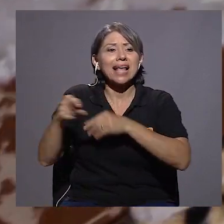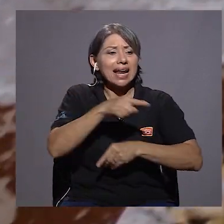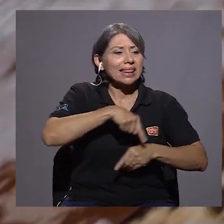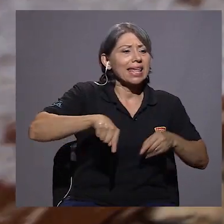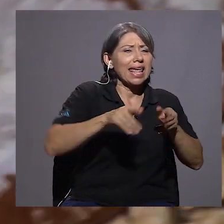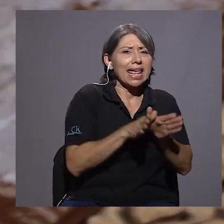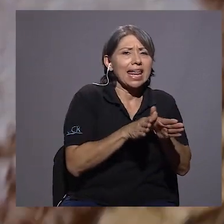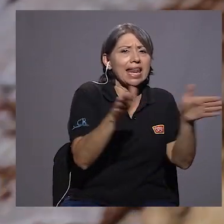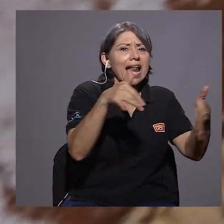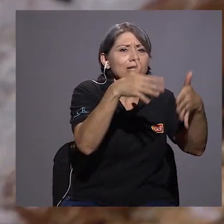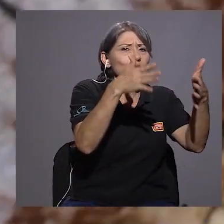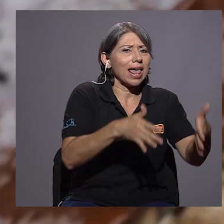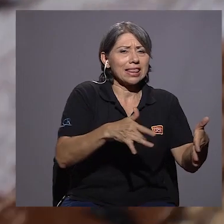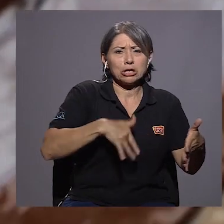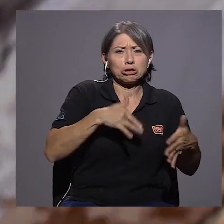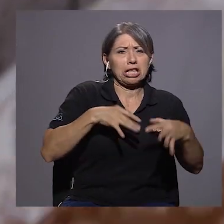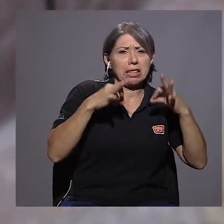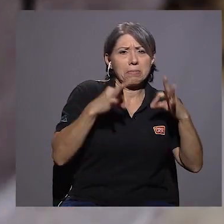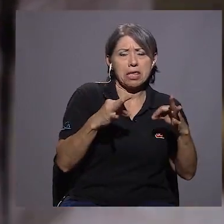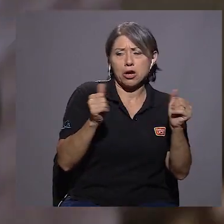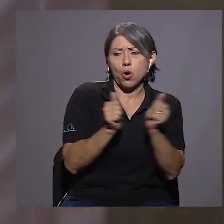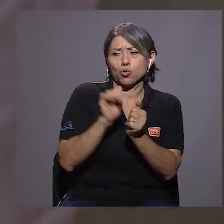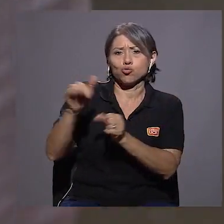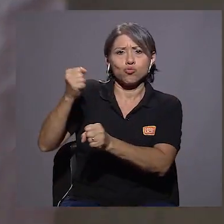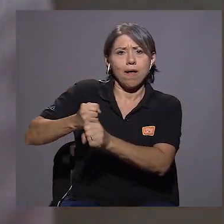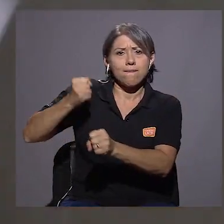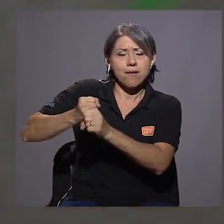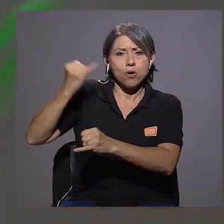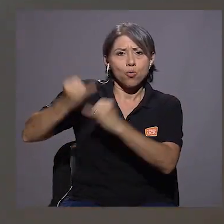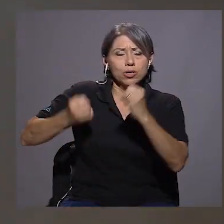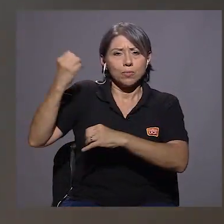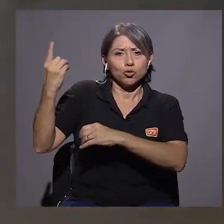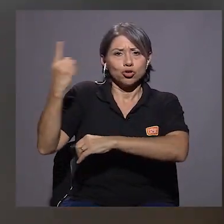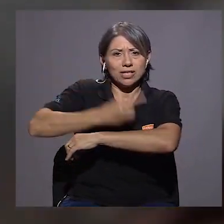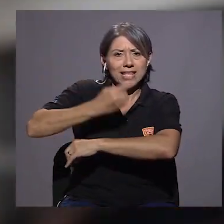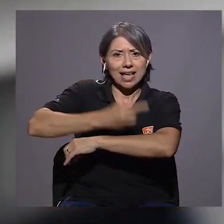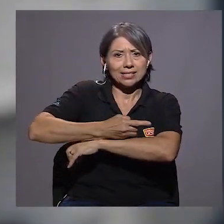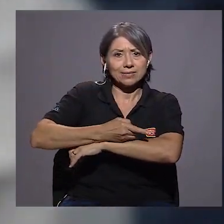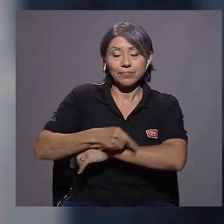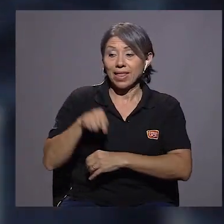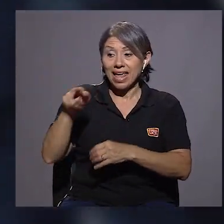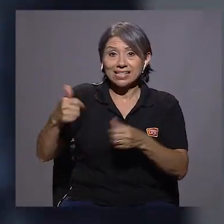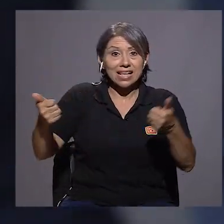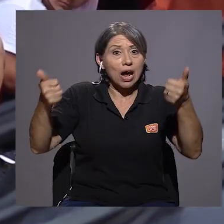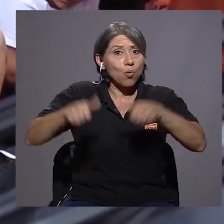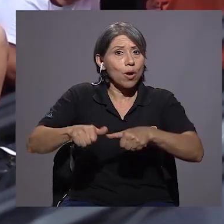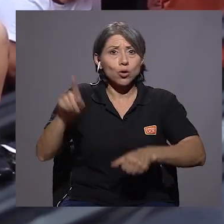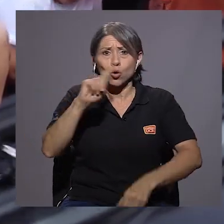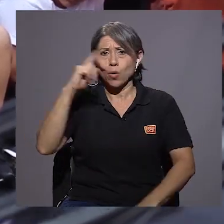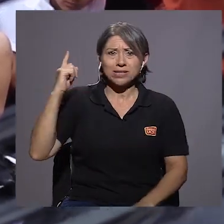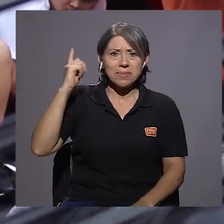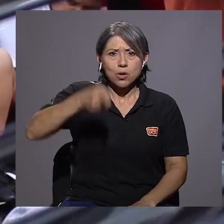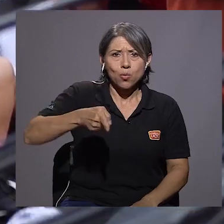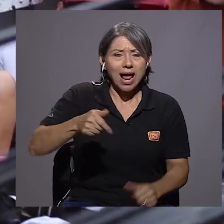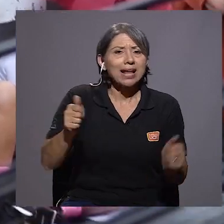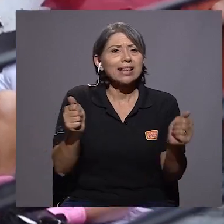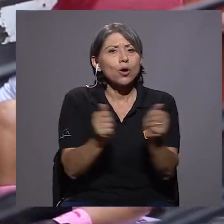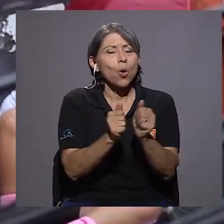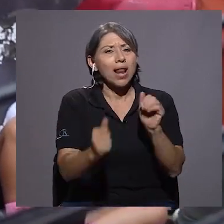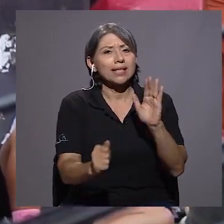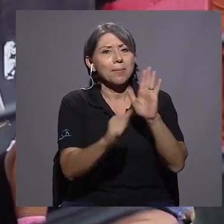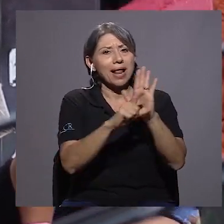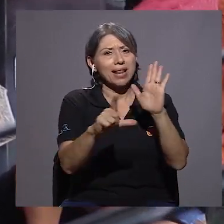negociación a pesar del malestar general del estudiantado en relación a su quehacer en los últimos días. Este acuerdo no